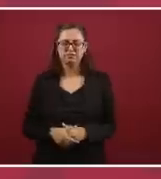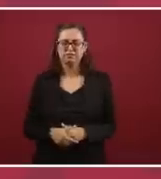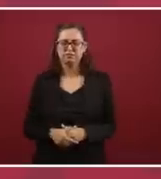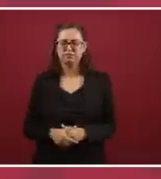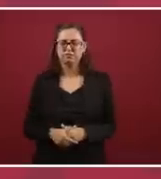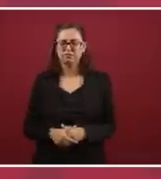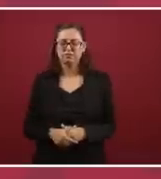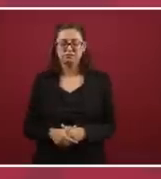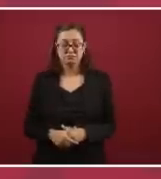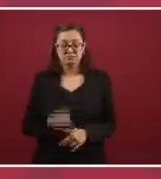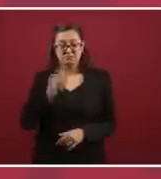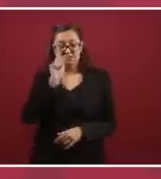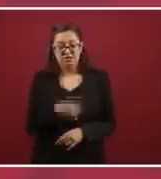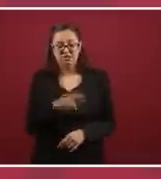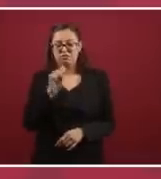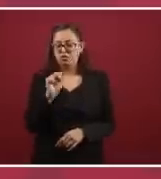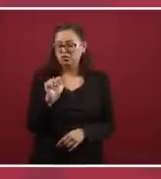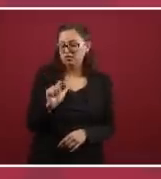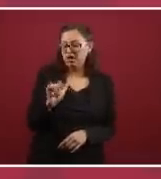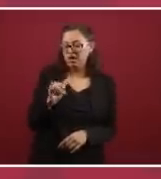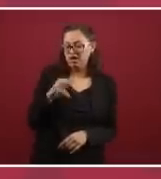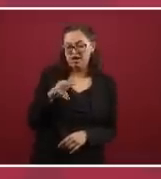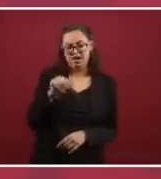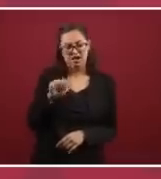ni de Salinas,